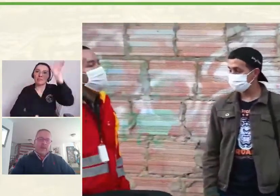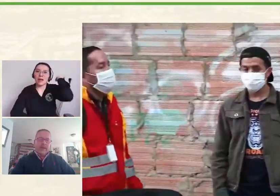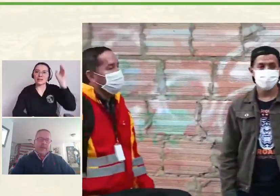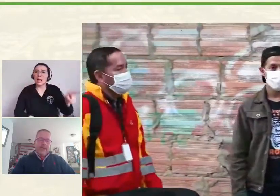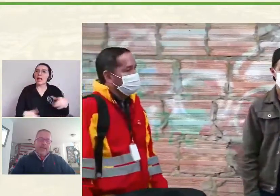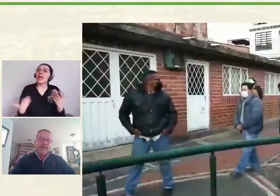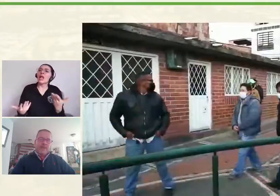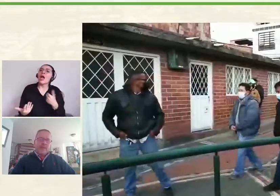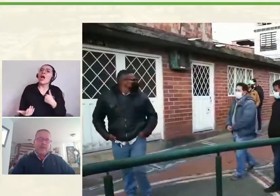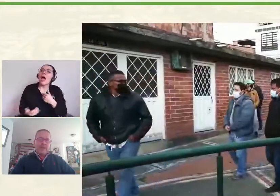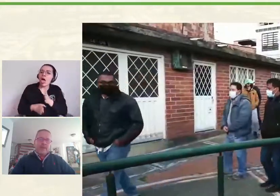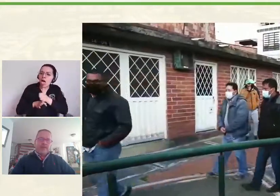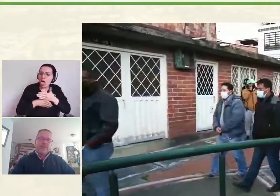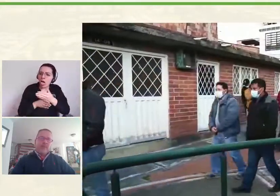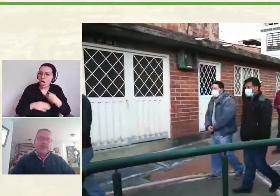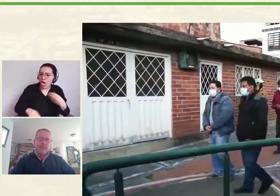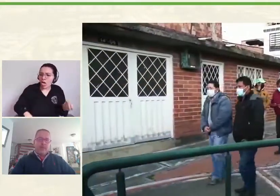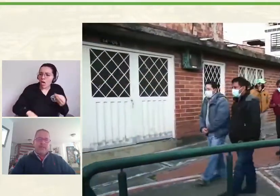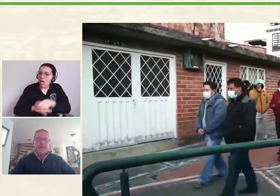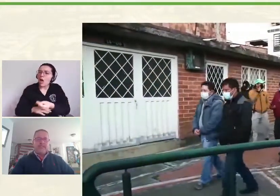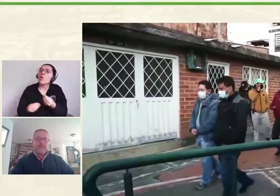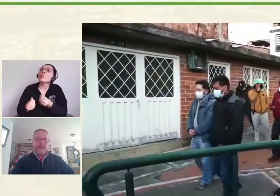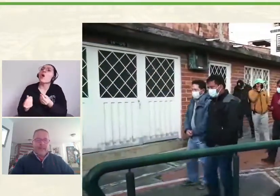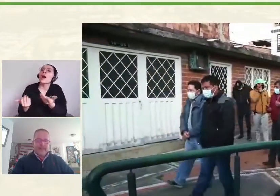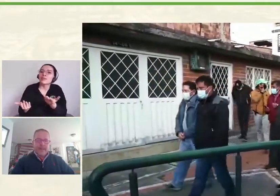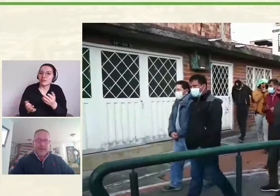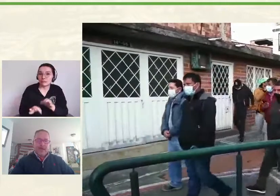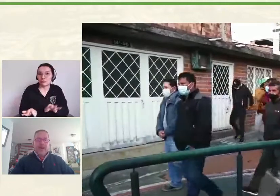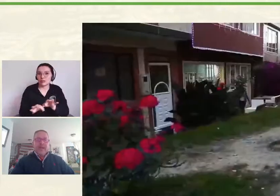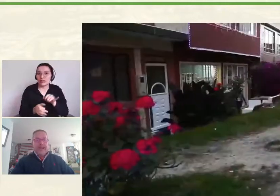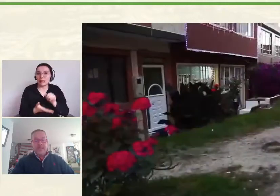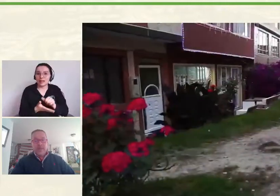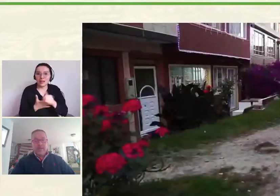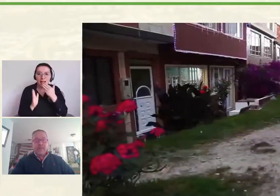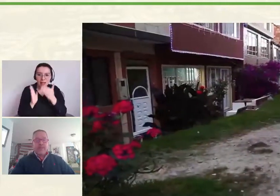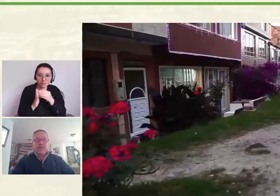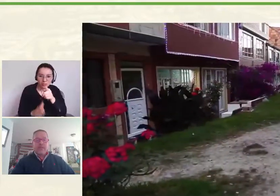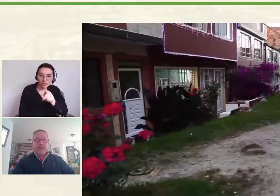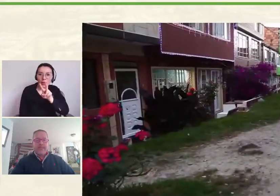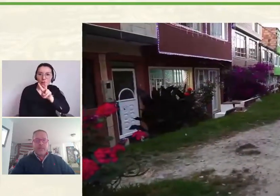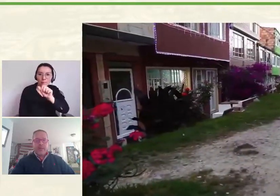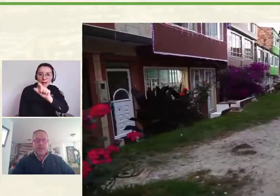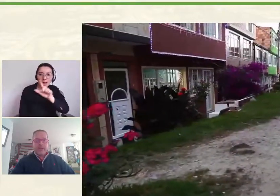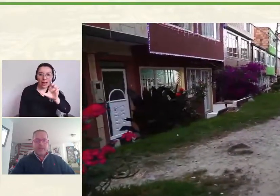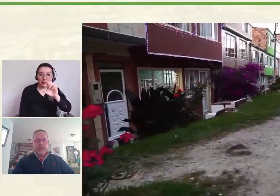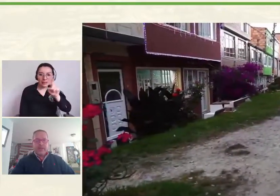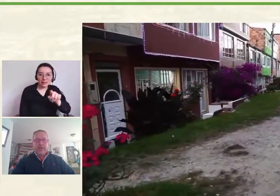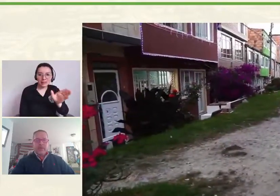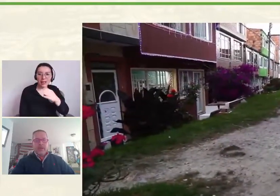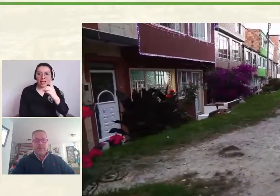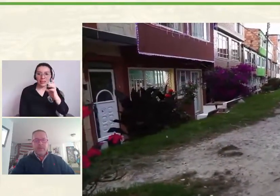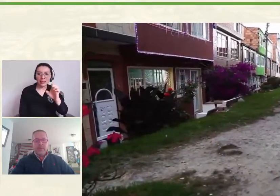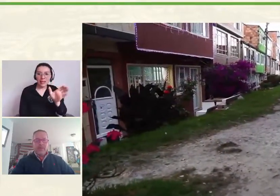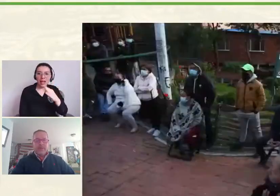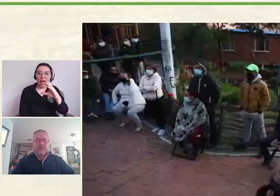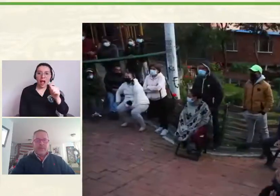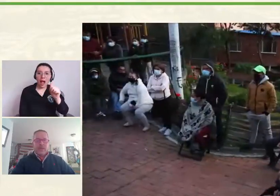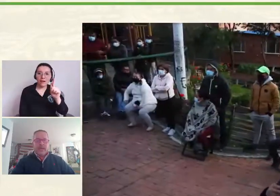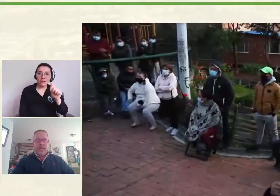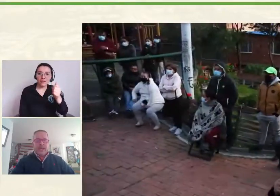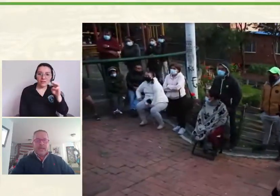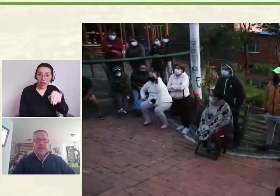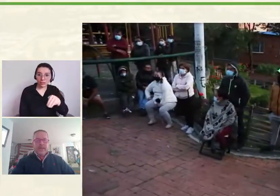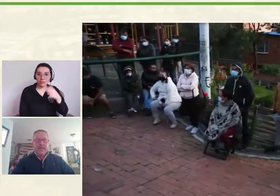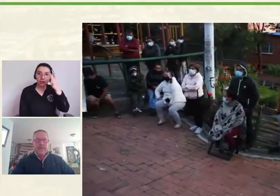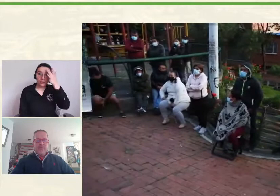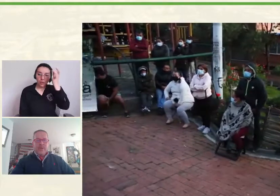proyecto que más le estamos apostando en este momento porque es el que está más adelantado. En este momento estamos actualizando el presupuesto porque el presupuesto que nos entregó